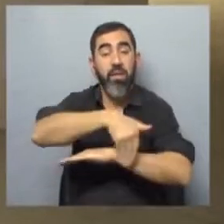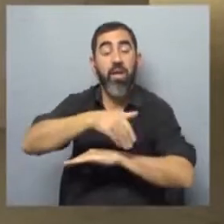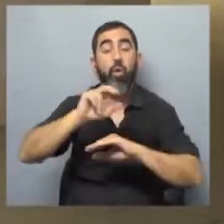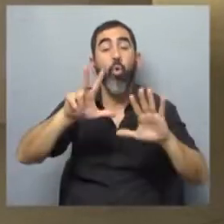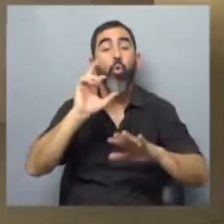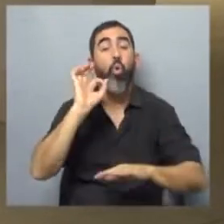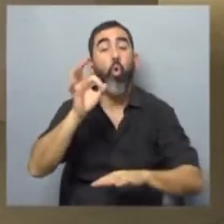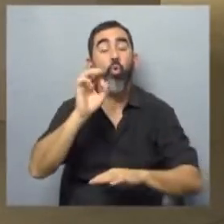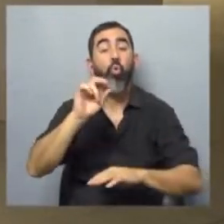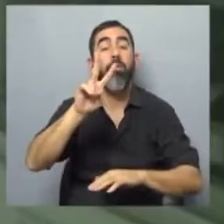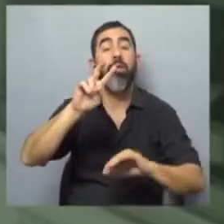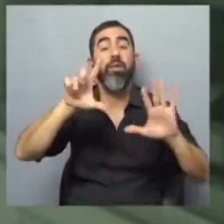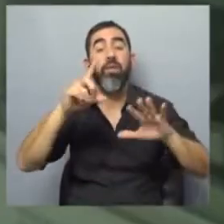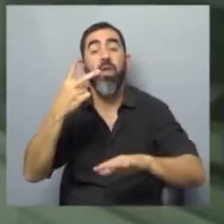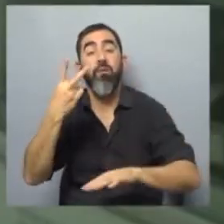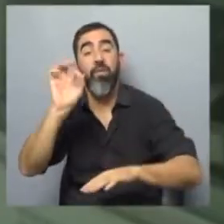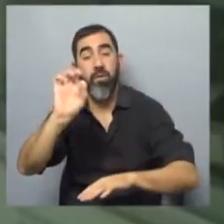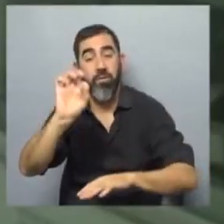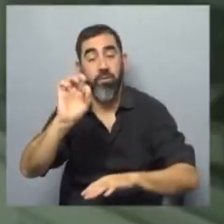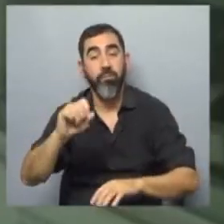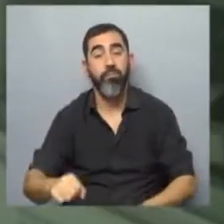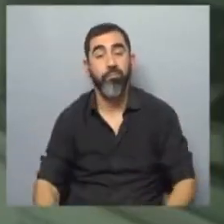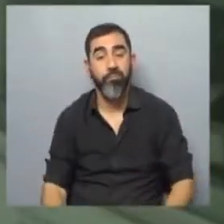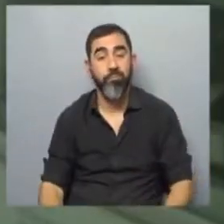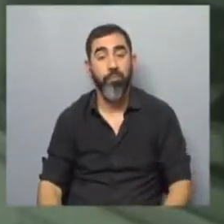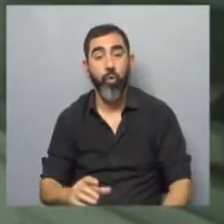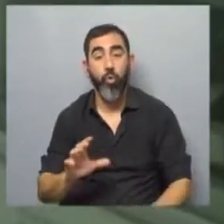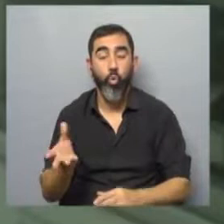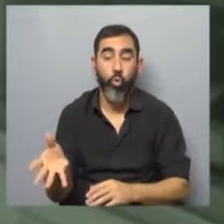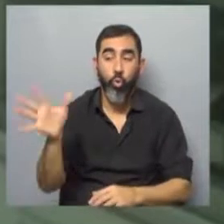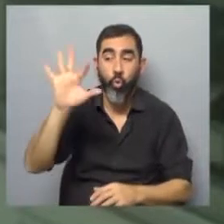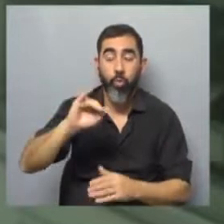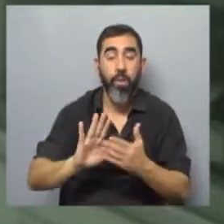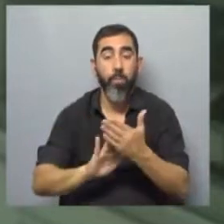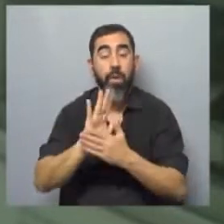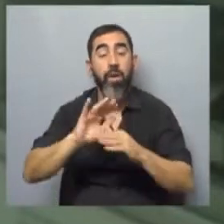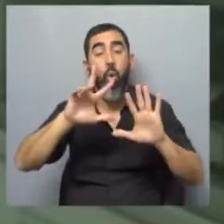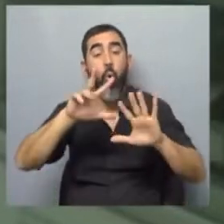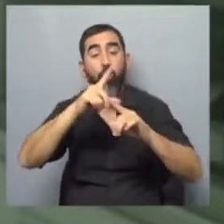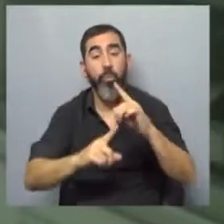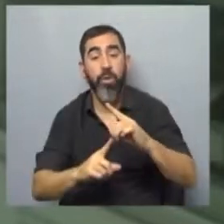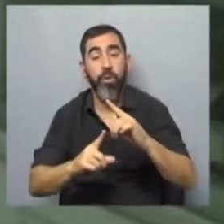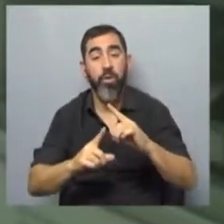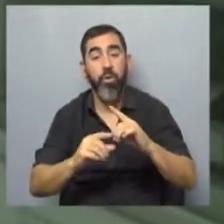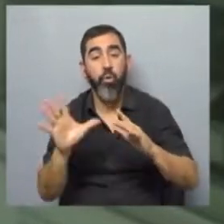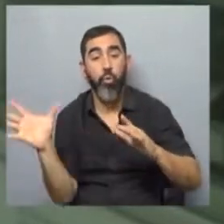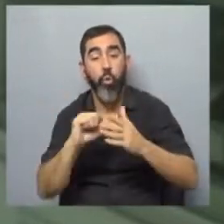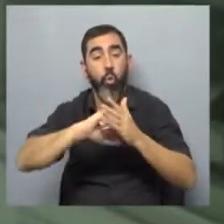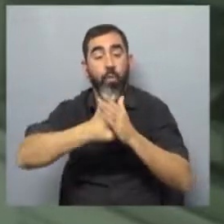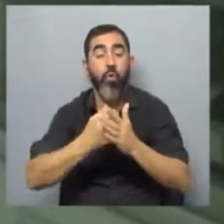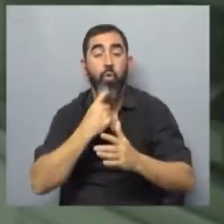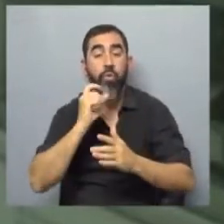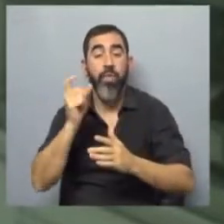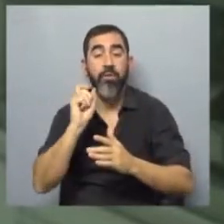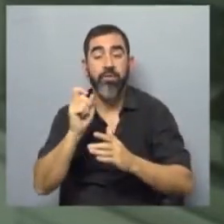octubre 2720, en la cual todas las mañanas 8:30 se pasan los stocks de todos los bancos de sangre del